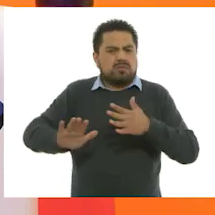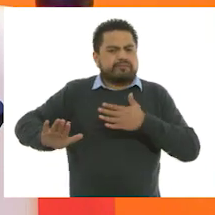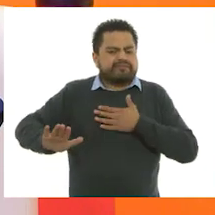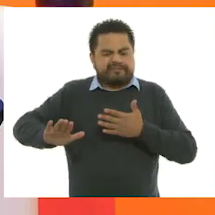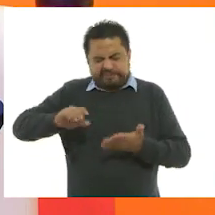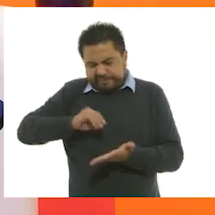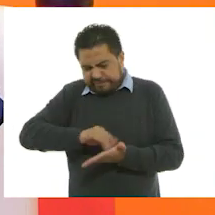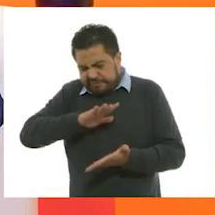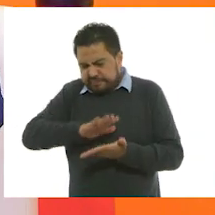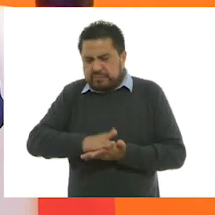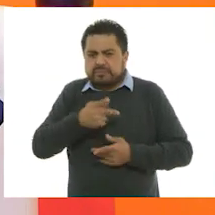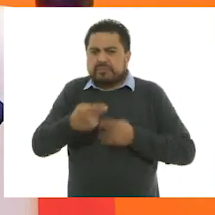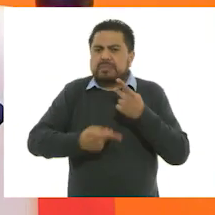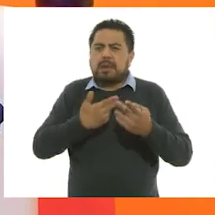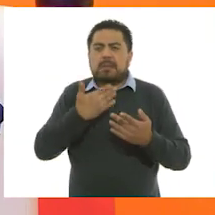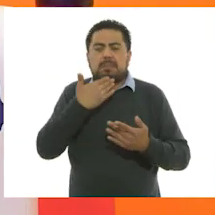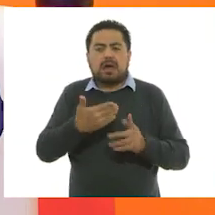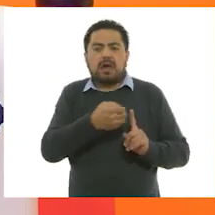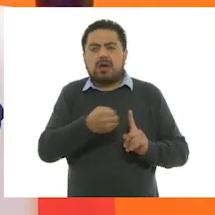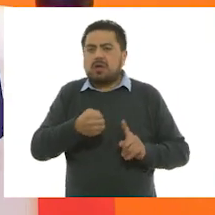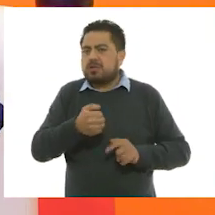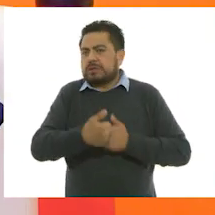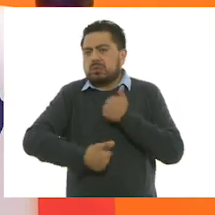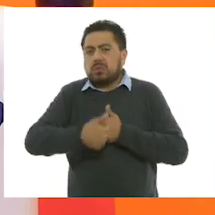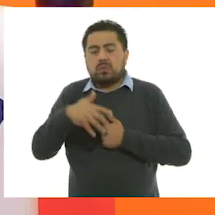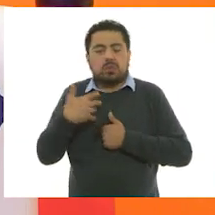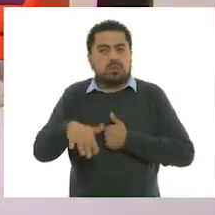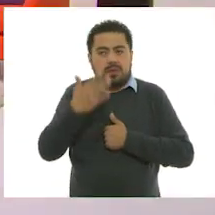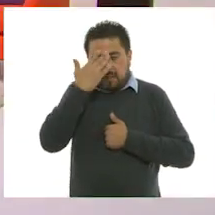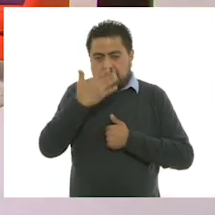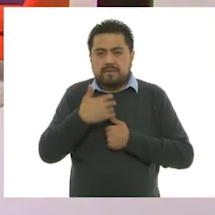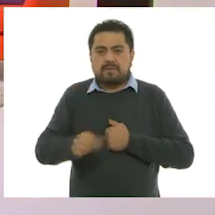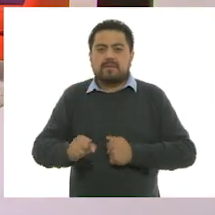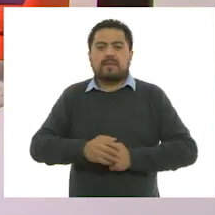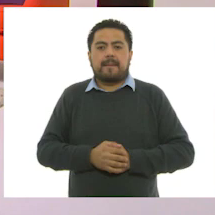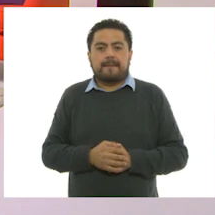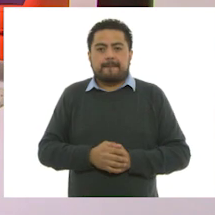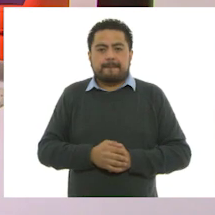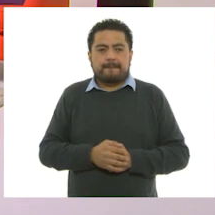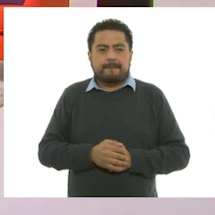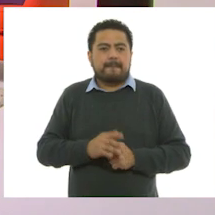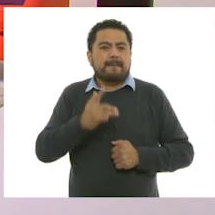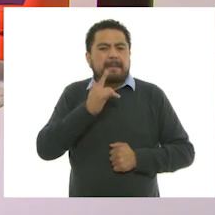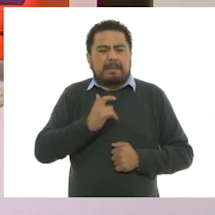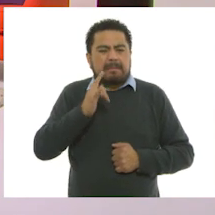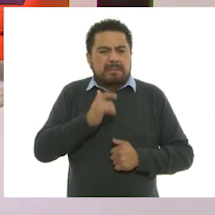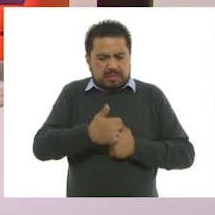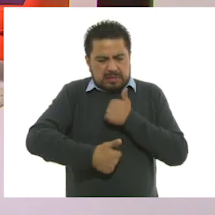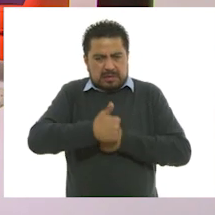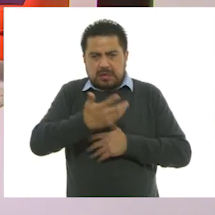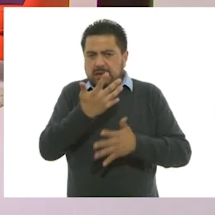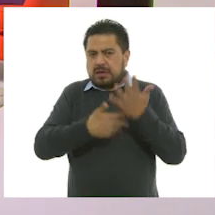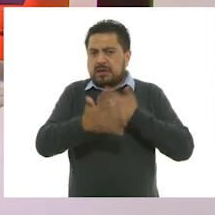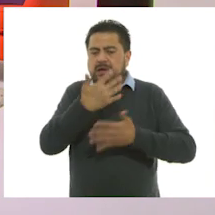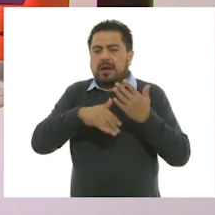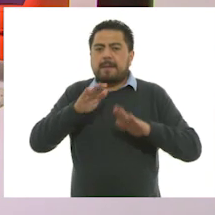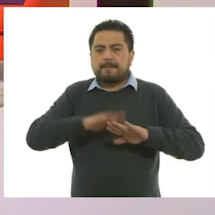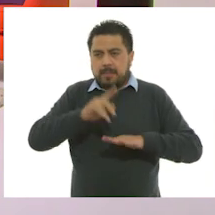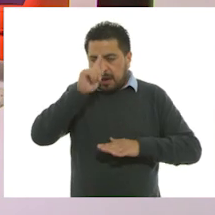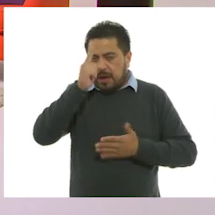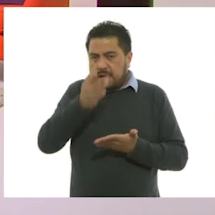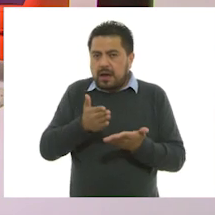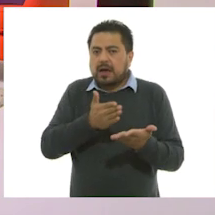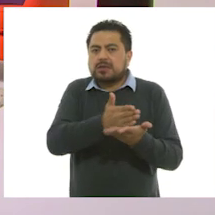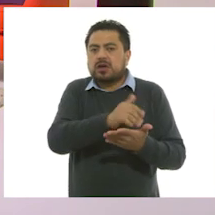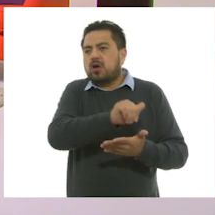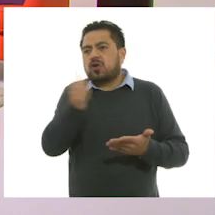que hable de manera fluida y competente en ambas lenguas. El desempeño competente en lengua de señas facilita el